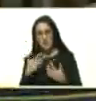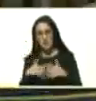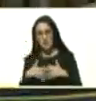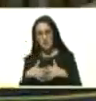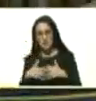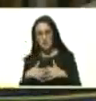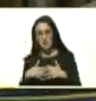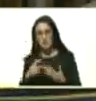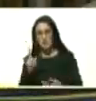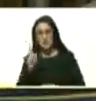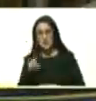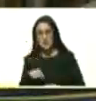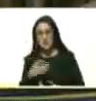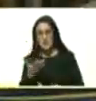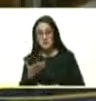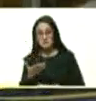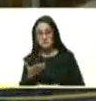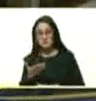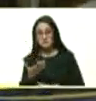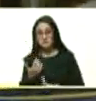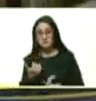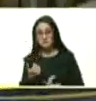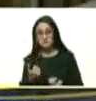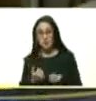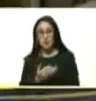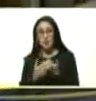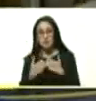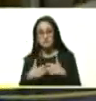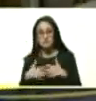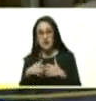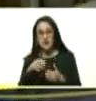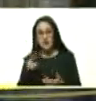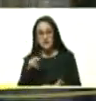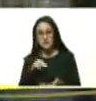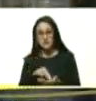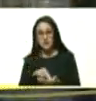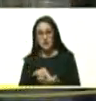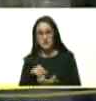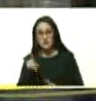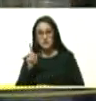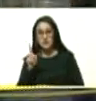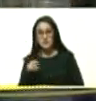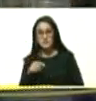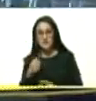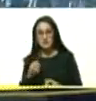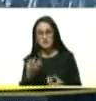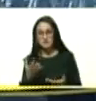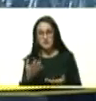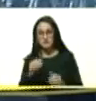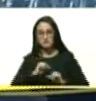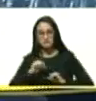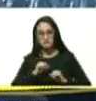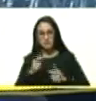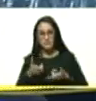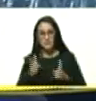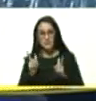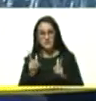venezolana, pero que también, bueno, vamos a abastecer el mercado nacional, pero también generar acciones que nos